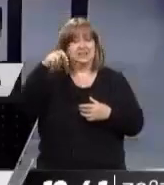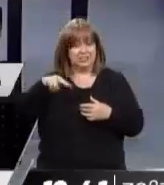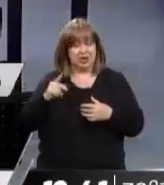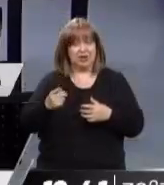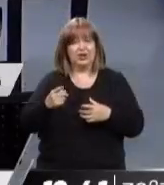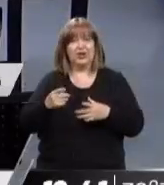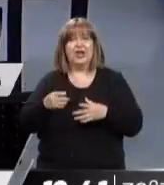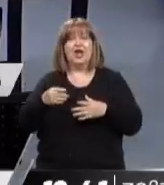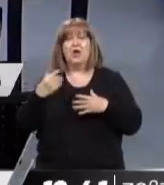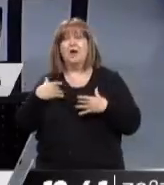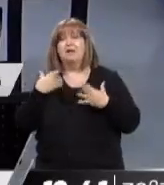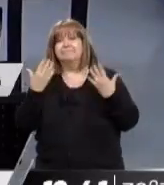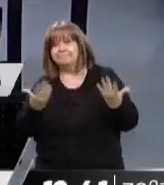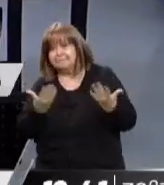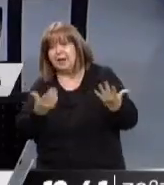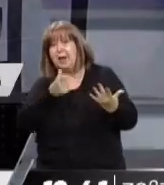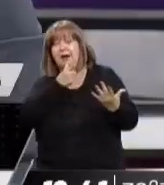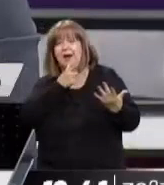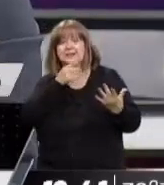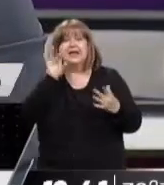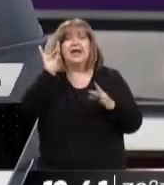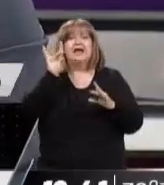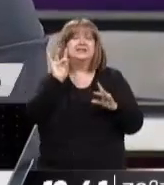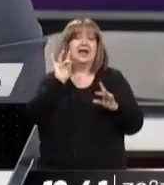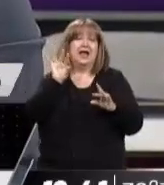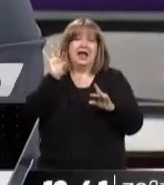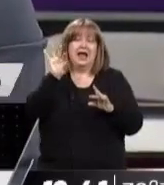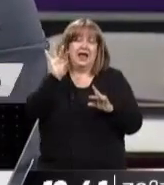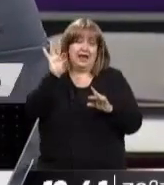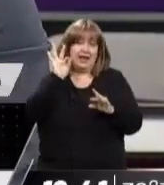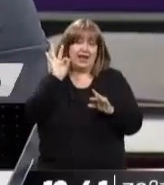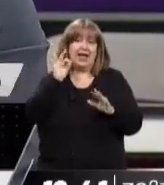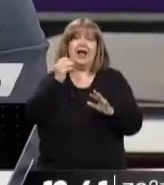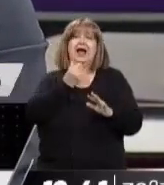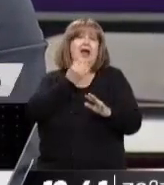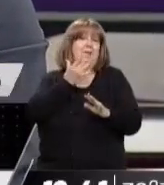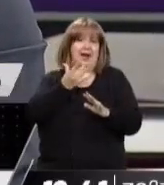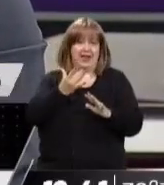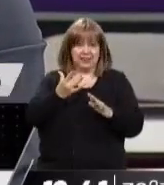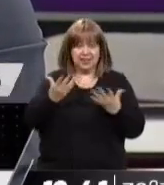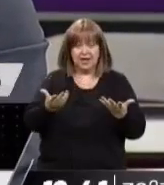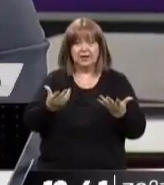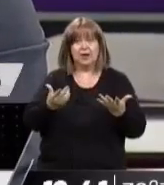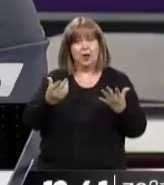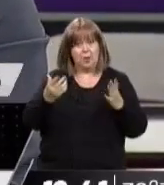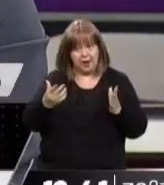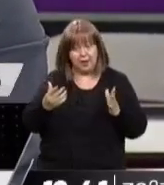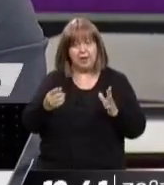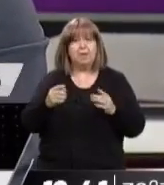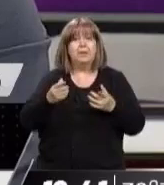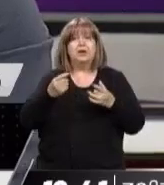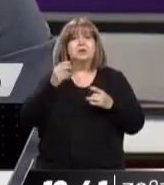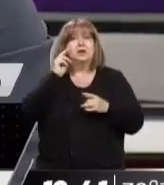que el que mira cosificadamente, tal cual, deje de hacerlo, no va a evitar que la persona que es violenta